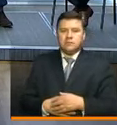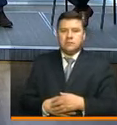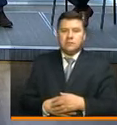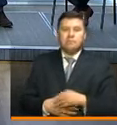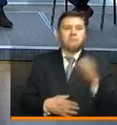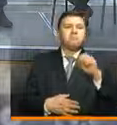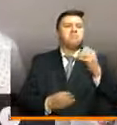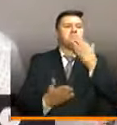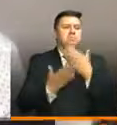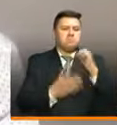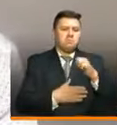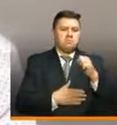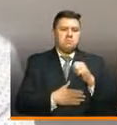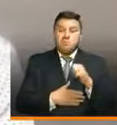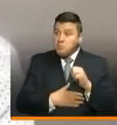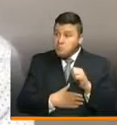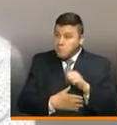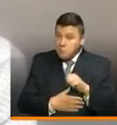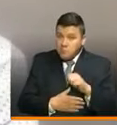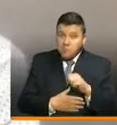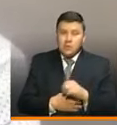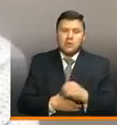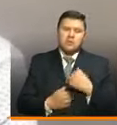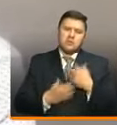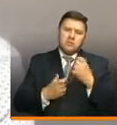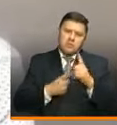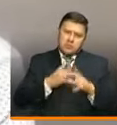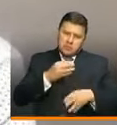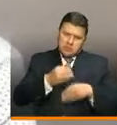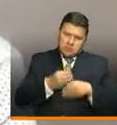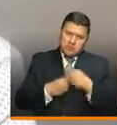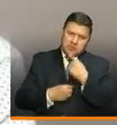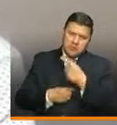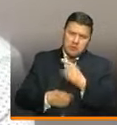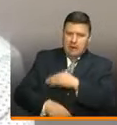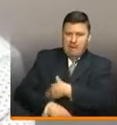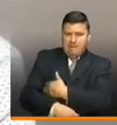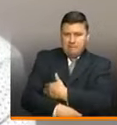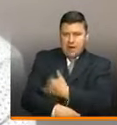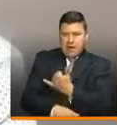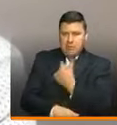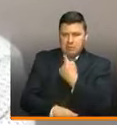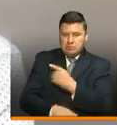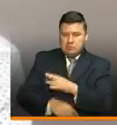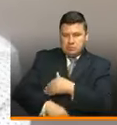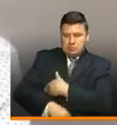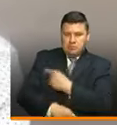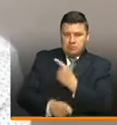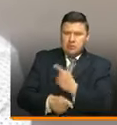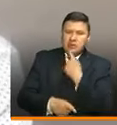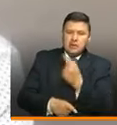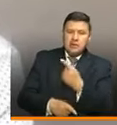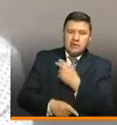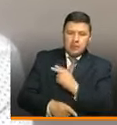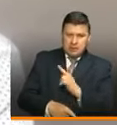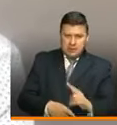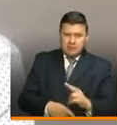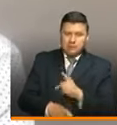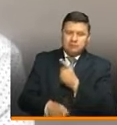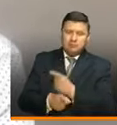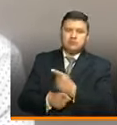Sí, muchas gracias, Johnson. Yo quisiera complementar lo que menciona el ministro ahora, o lo que mencionó el ministro y lo que mencionó la